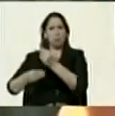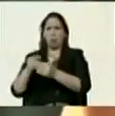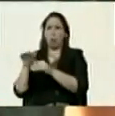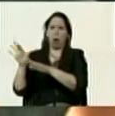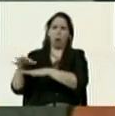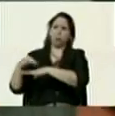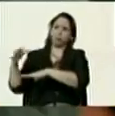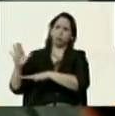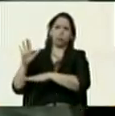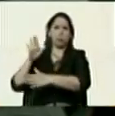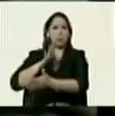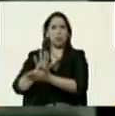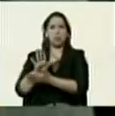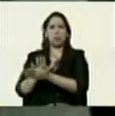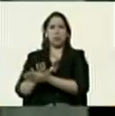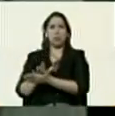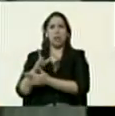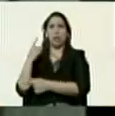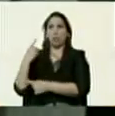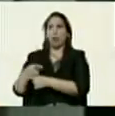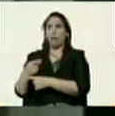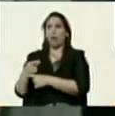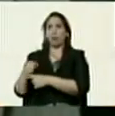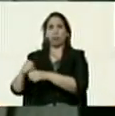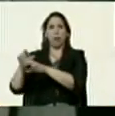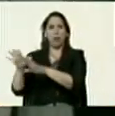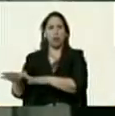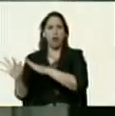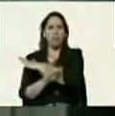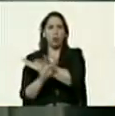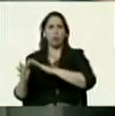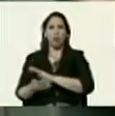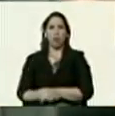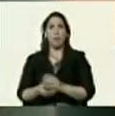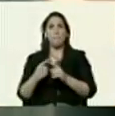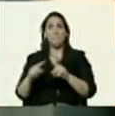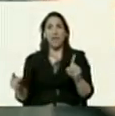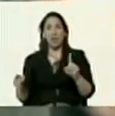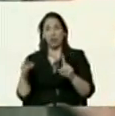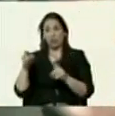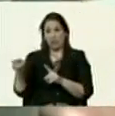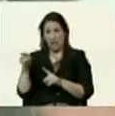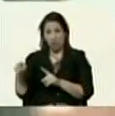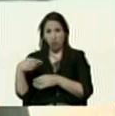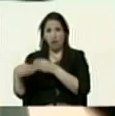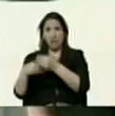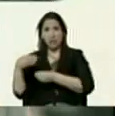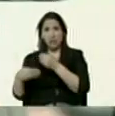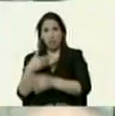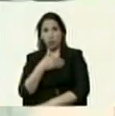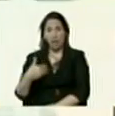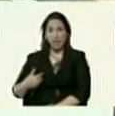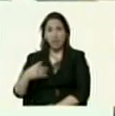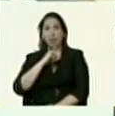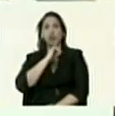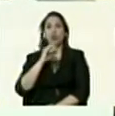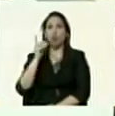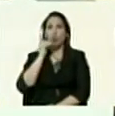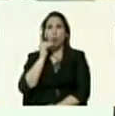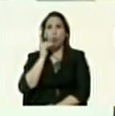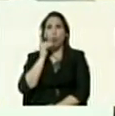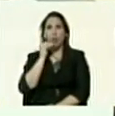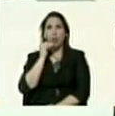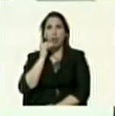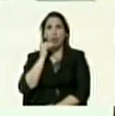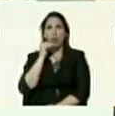Tienen que hacerlo. Es más, tienen abandonada la frontera. Pero si vinculan, como quería Duque, en el show